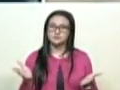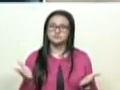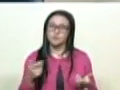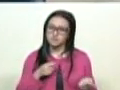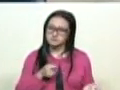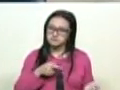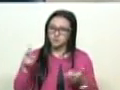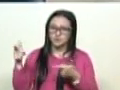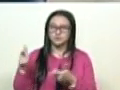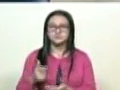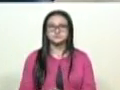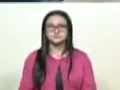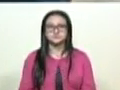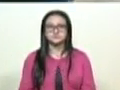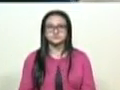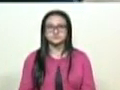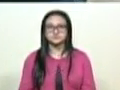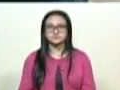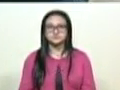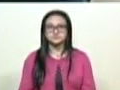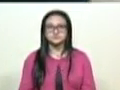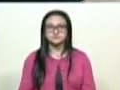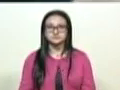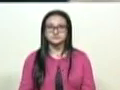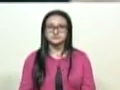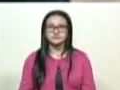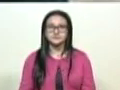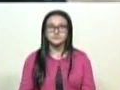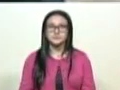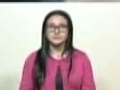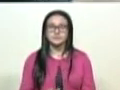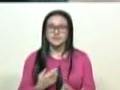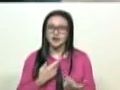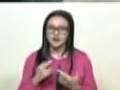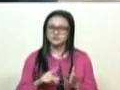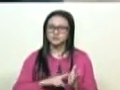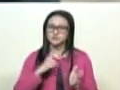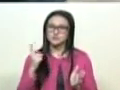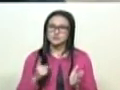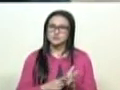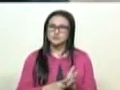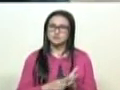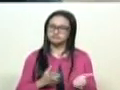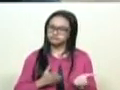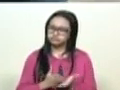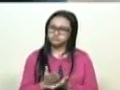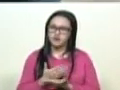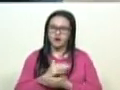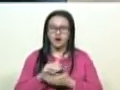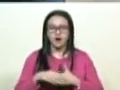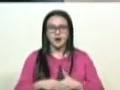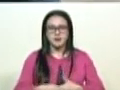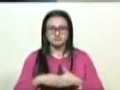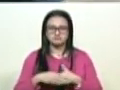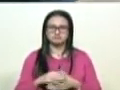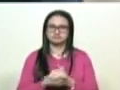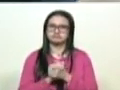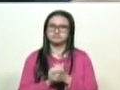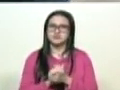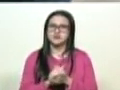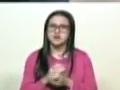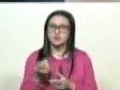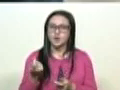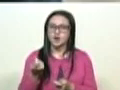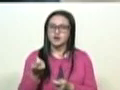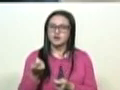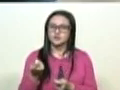exportar. De manera que, como te decía, Melanie, es una relación integral de mucha sinceridad, de mucha amistad, más que socios. Somos hermanos,